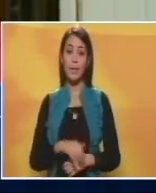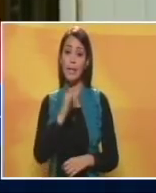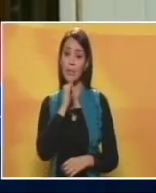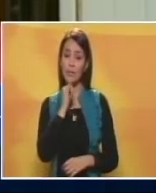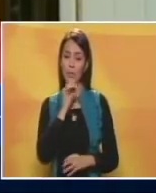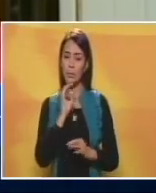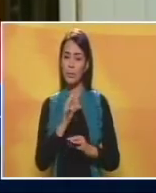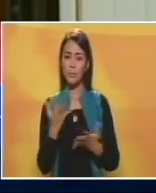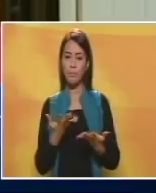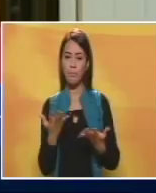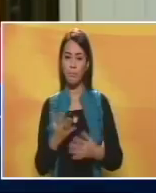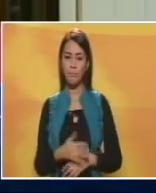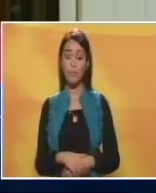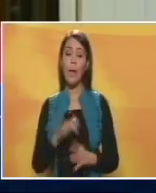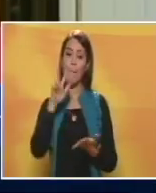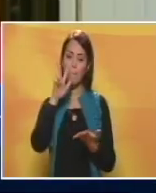que